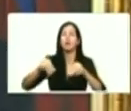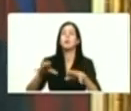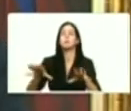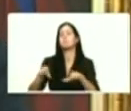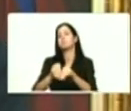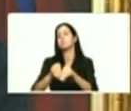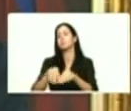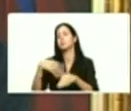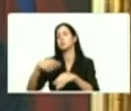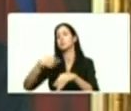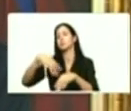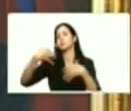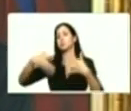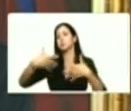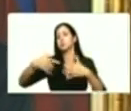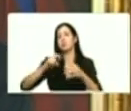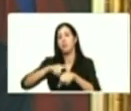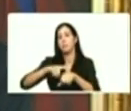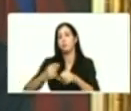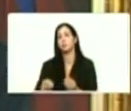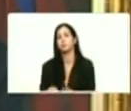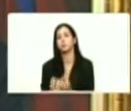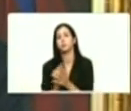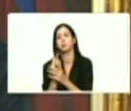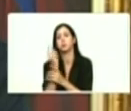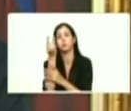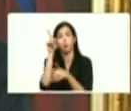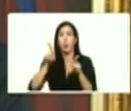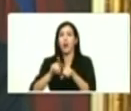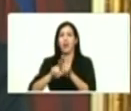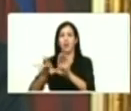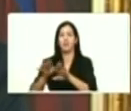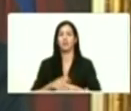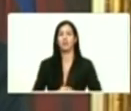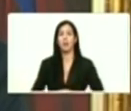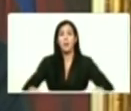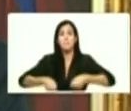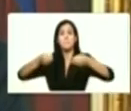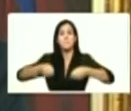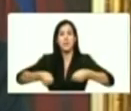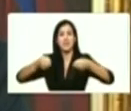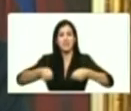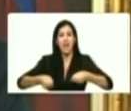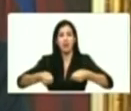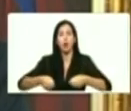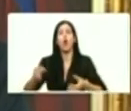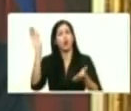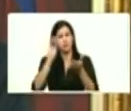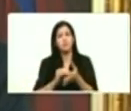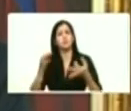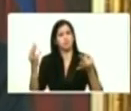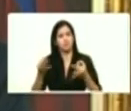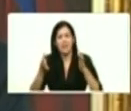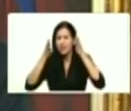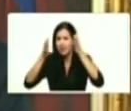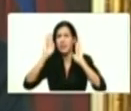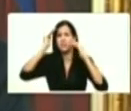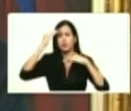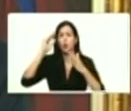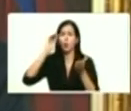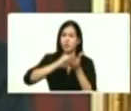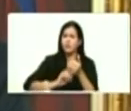así que una gran reestructuración de la misión de alimentación y Mercal que sea Mercal otra vez poner el acento en Mercal